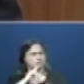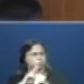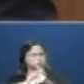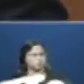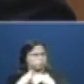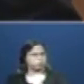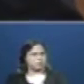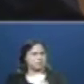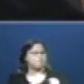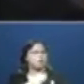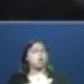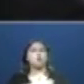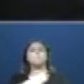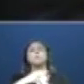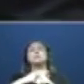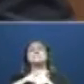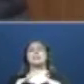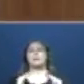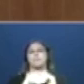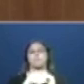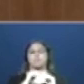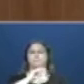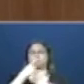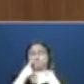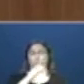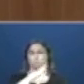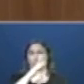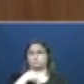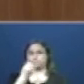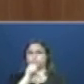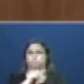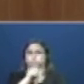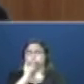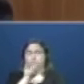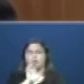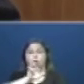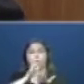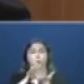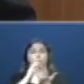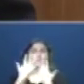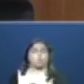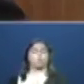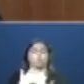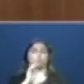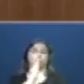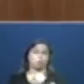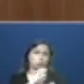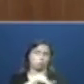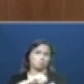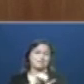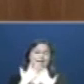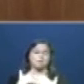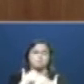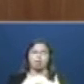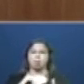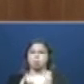nuestra política de vivienda por ello señorías les anuncio que la junta aprobará Próximamente un decreto ley